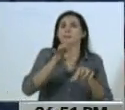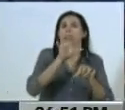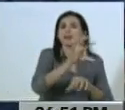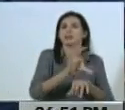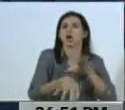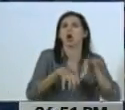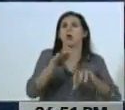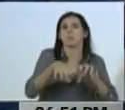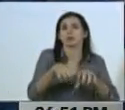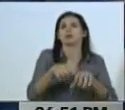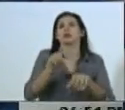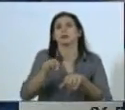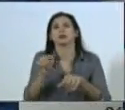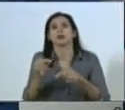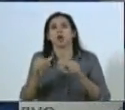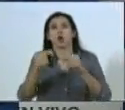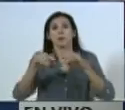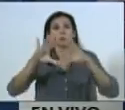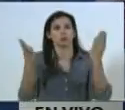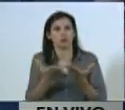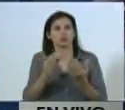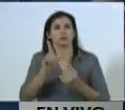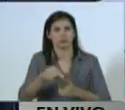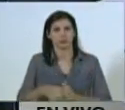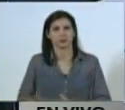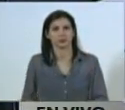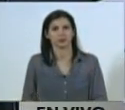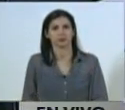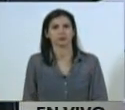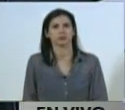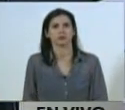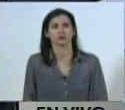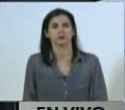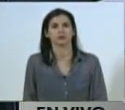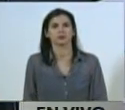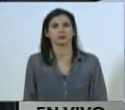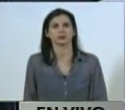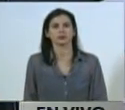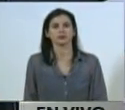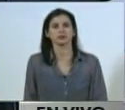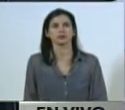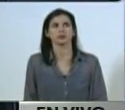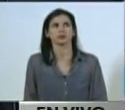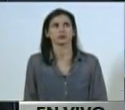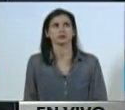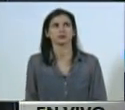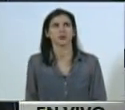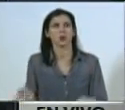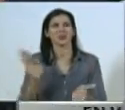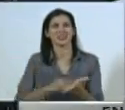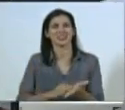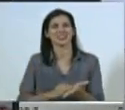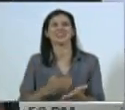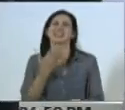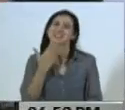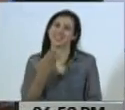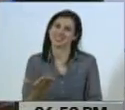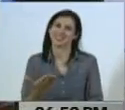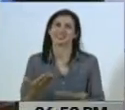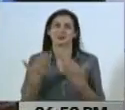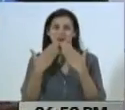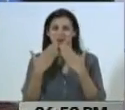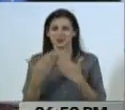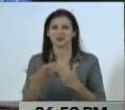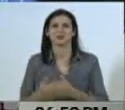consumidores, pero también para la economía mundial. Once again, Mr. President, muchas gracias.